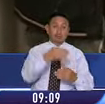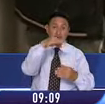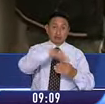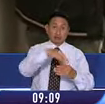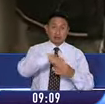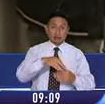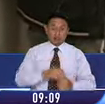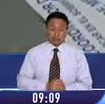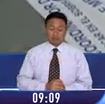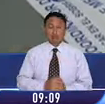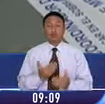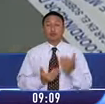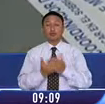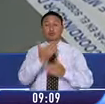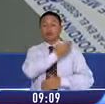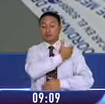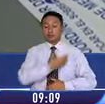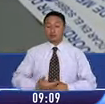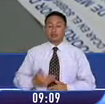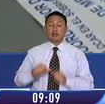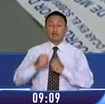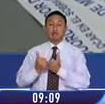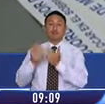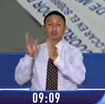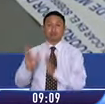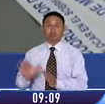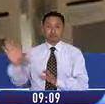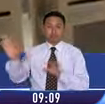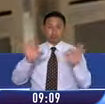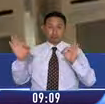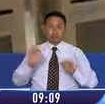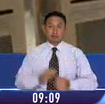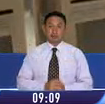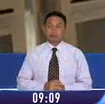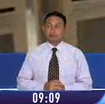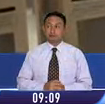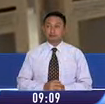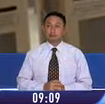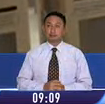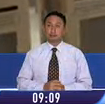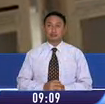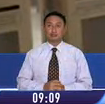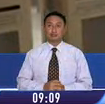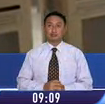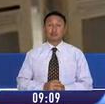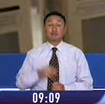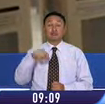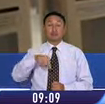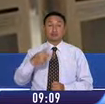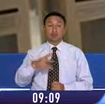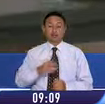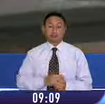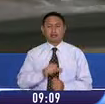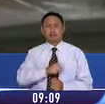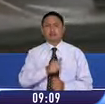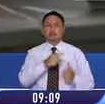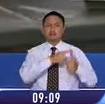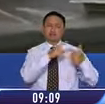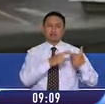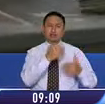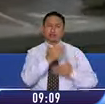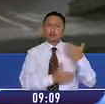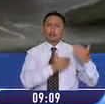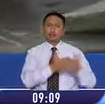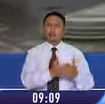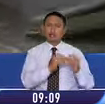urnas para elegir al presidente y miembros de la Asamblea Nacional. En ese tiempo, también deberán darse los procesos de democracia interna